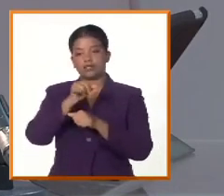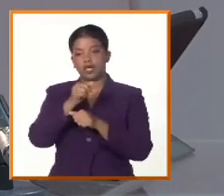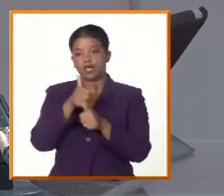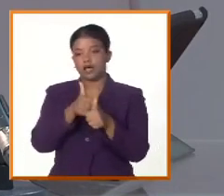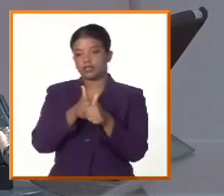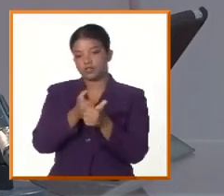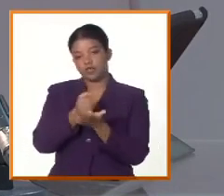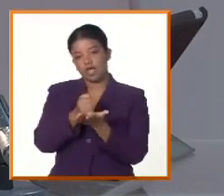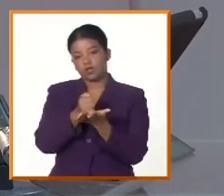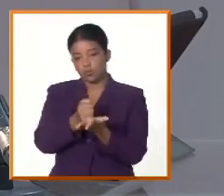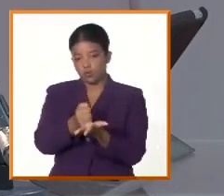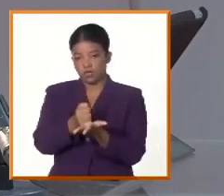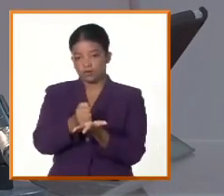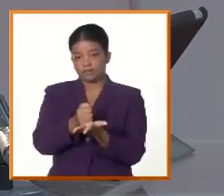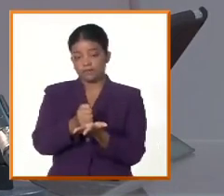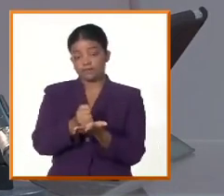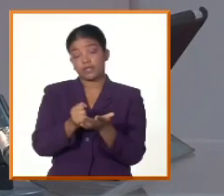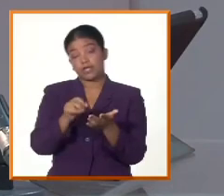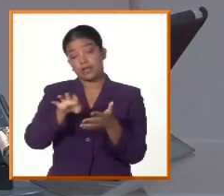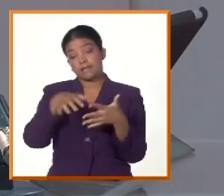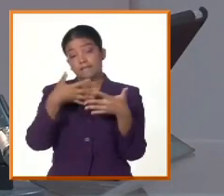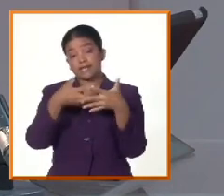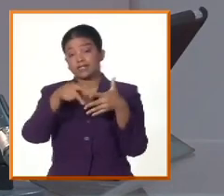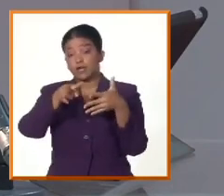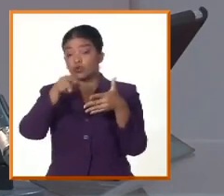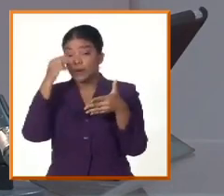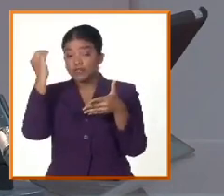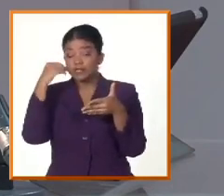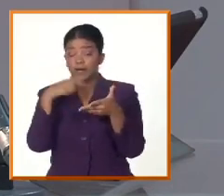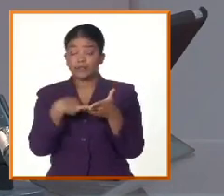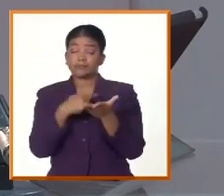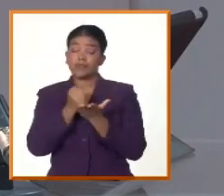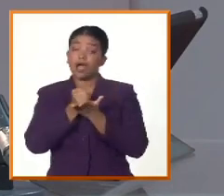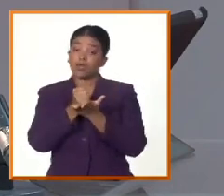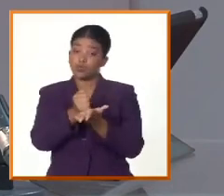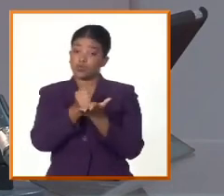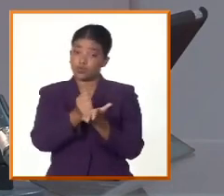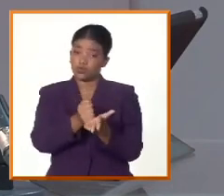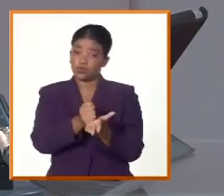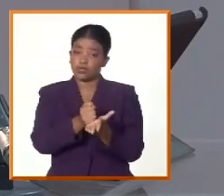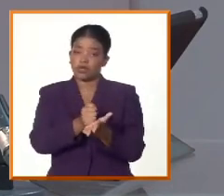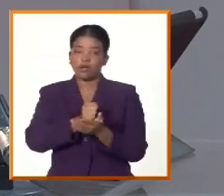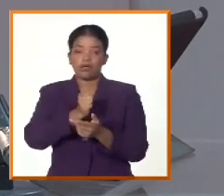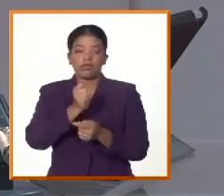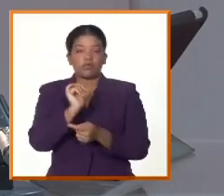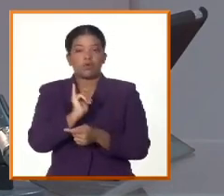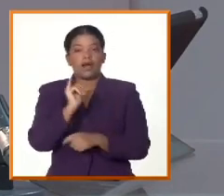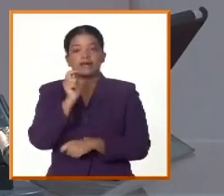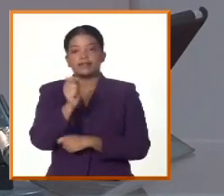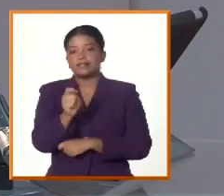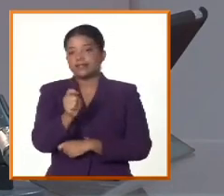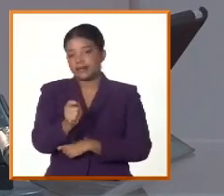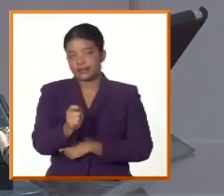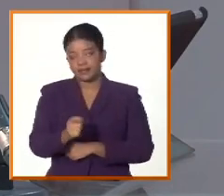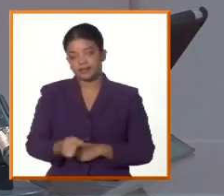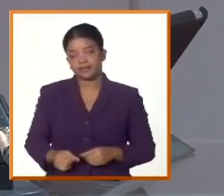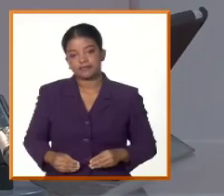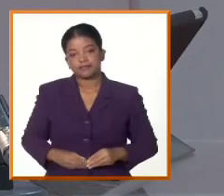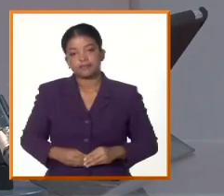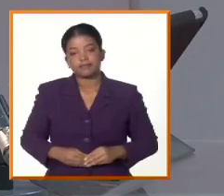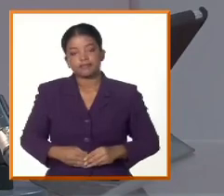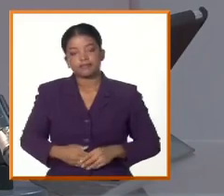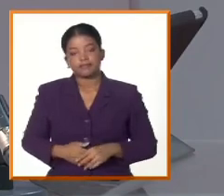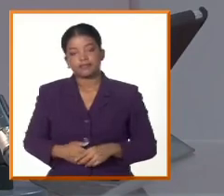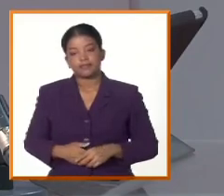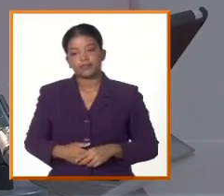acompañando a estos actores económicos de de diferentes ramas de la industria de alimentos pero hay que